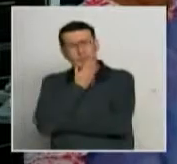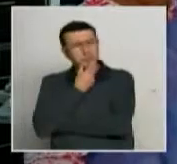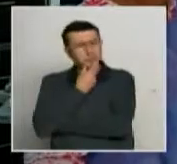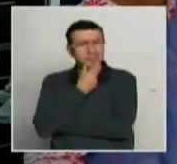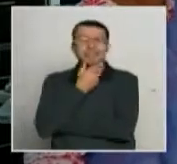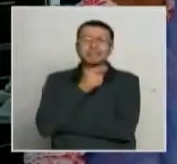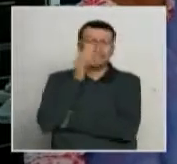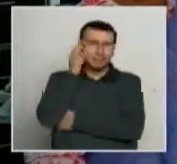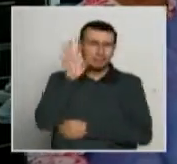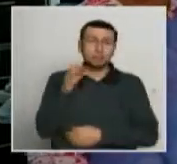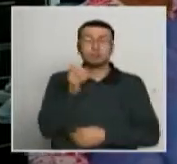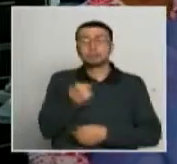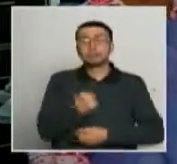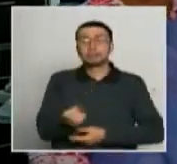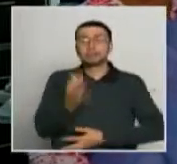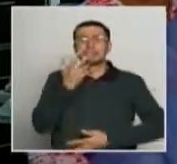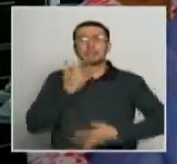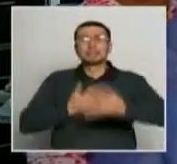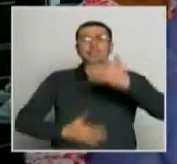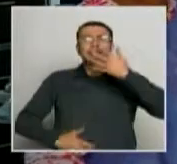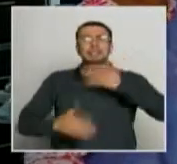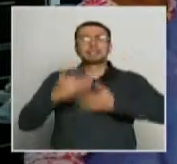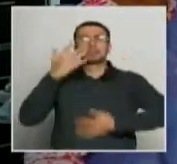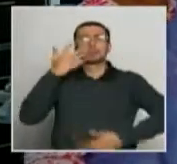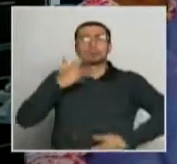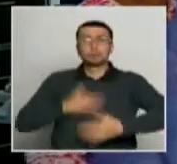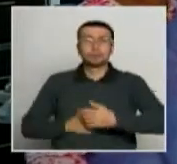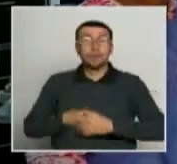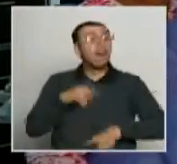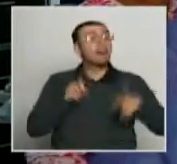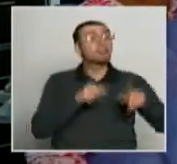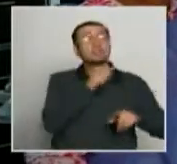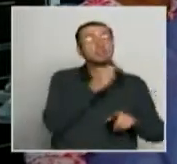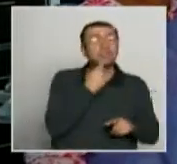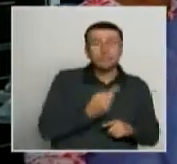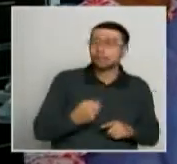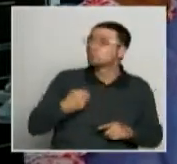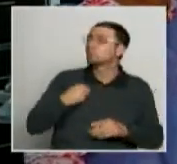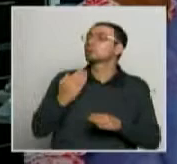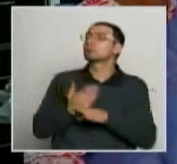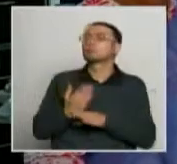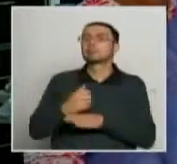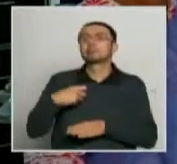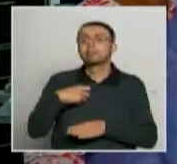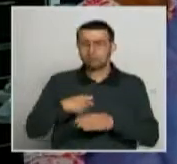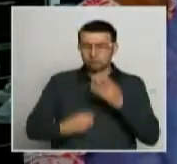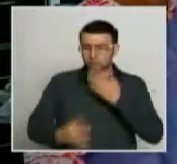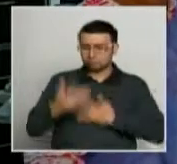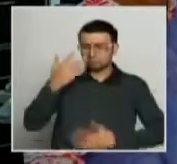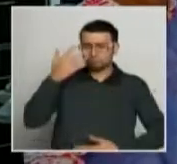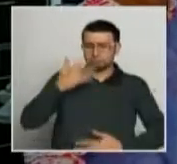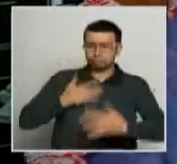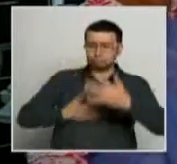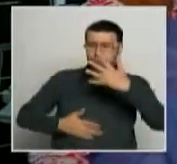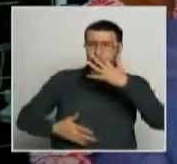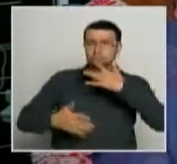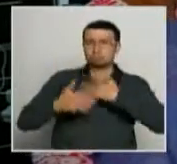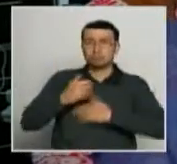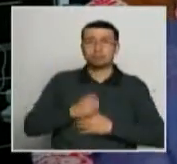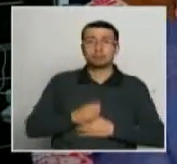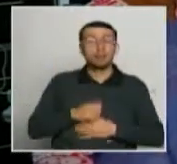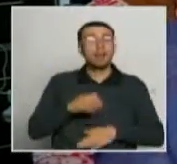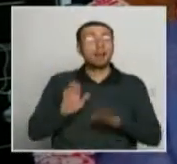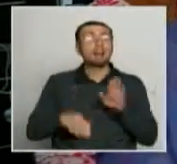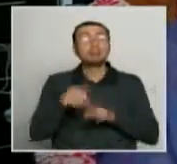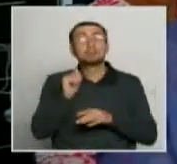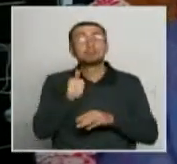tenga algo que ustedes dicen con mucha frecuencia: doctor, es que yo tengo un problema circulatorio. Y ustedes le achacan mucho al